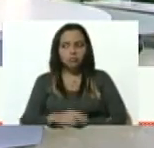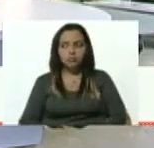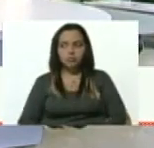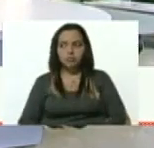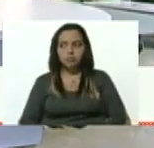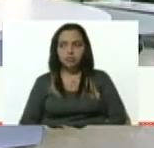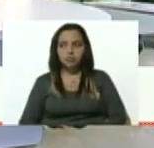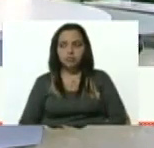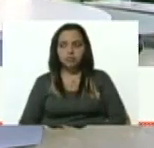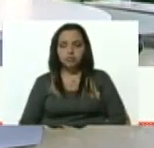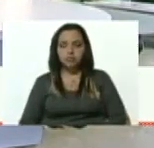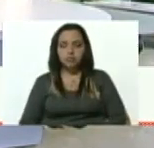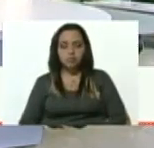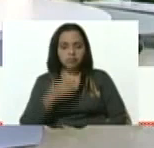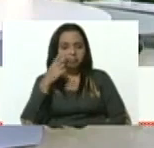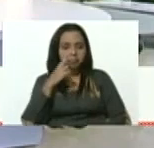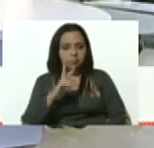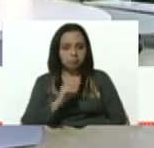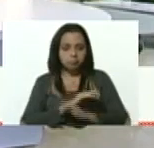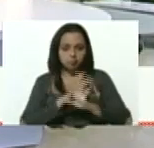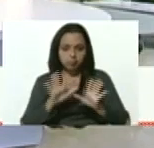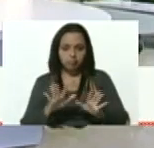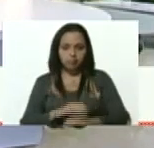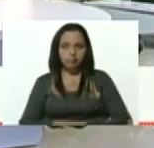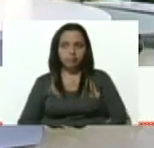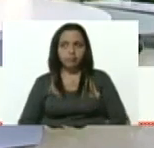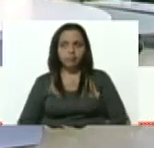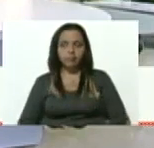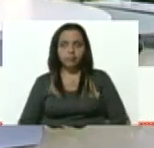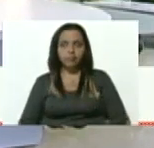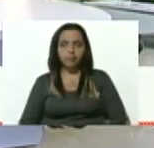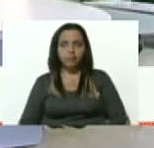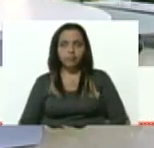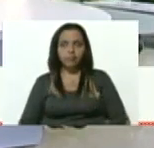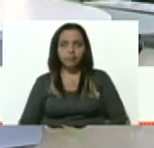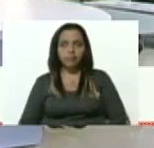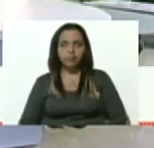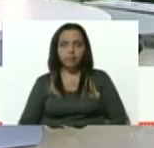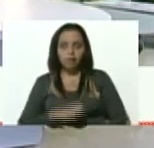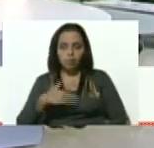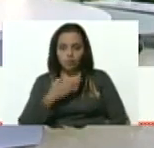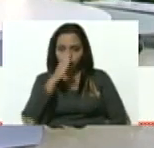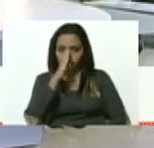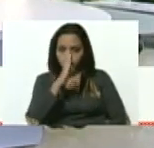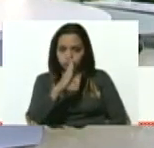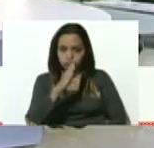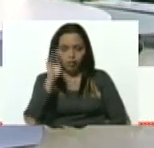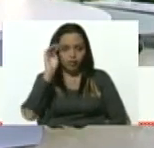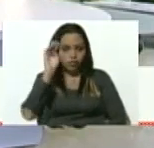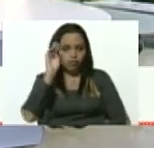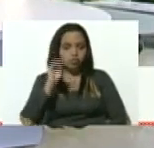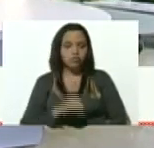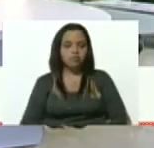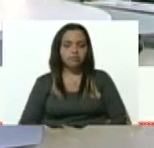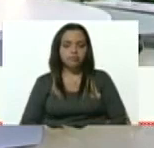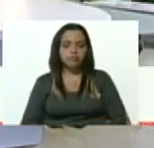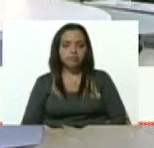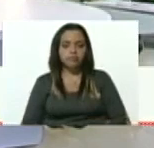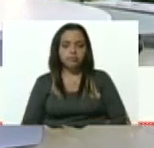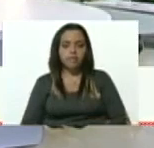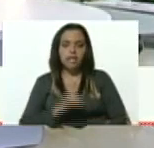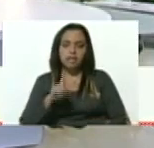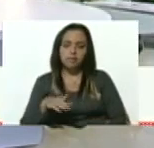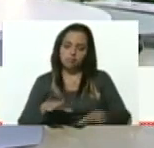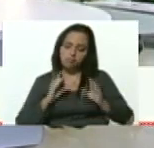a visibilizarlo, a proyectarlo y además a